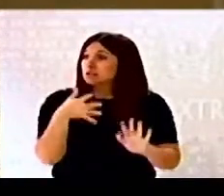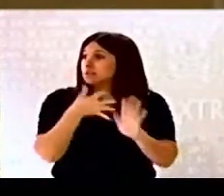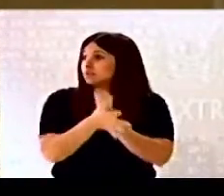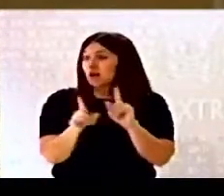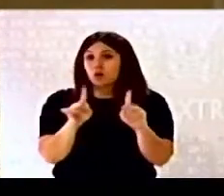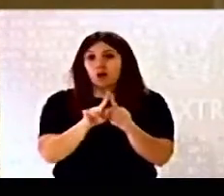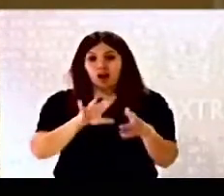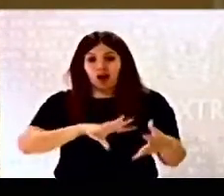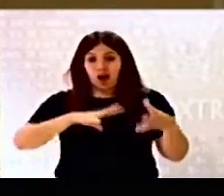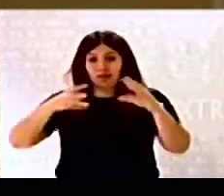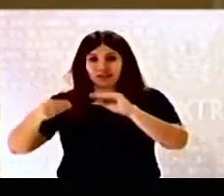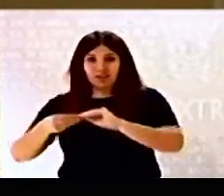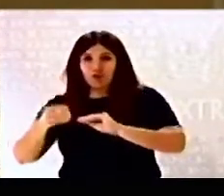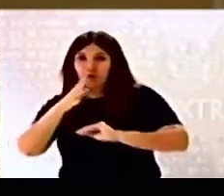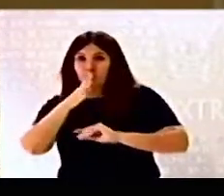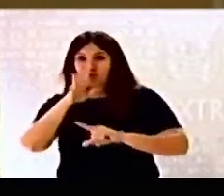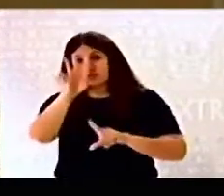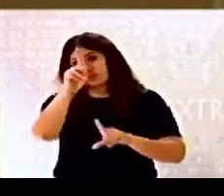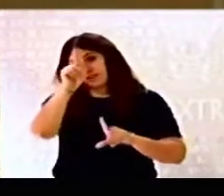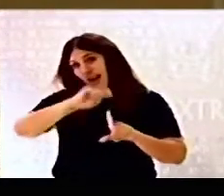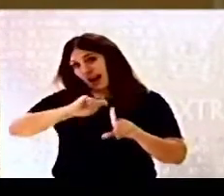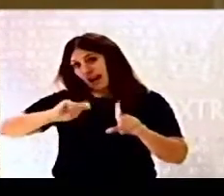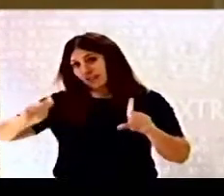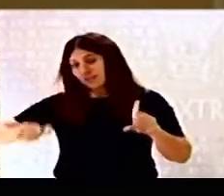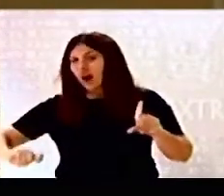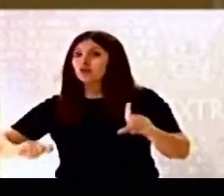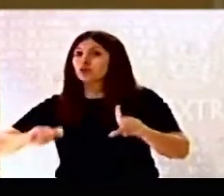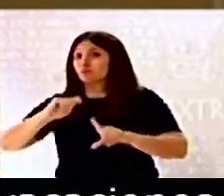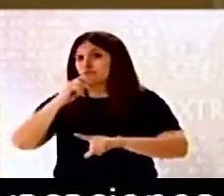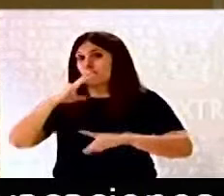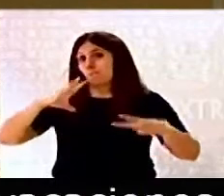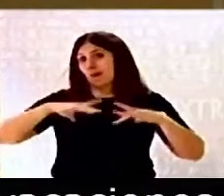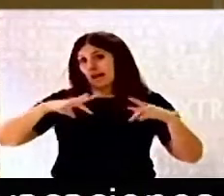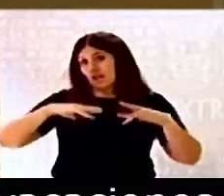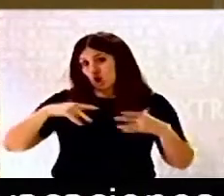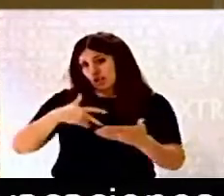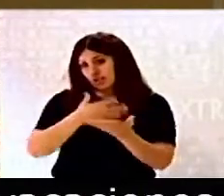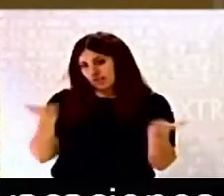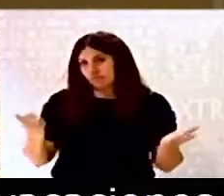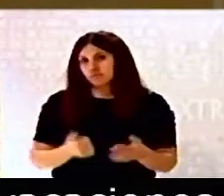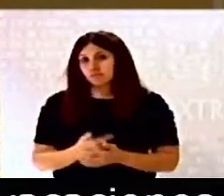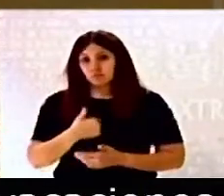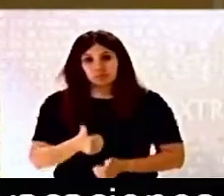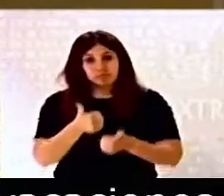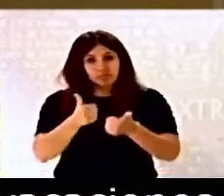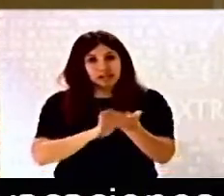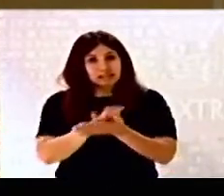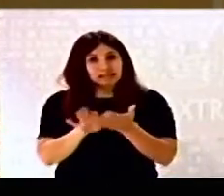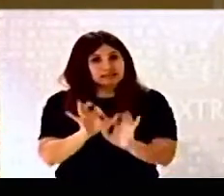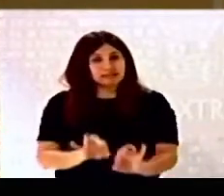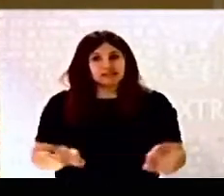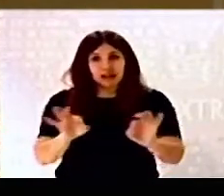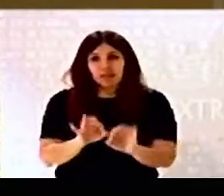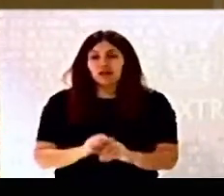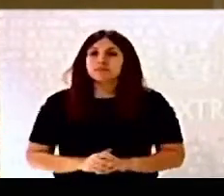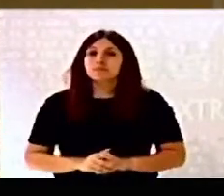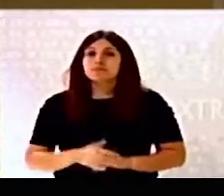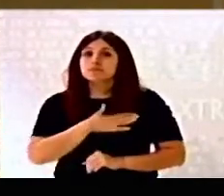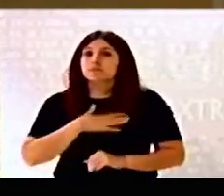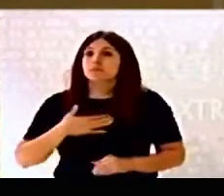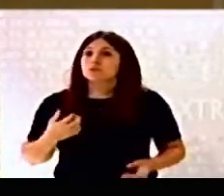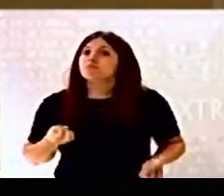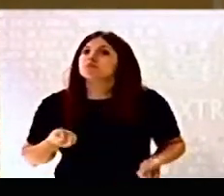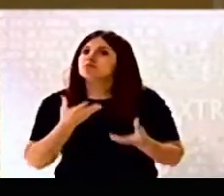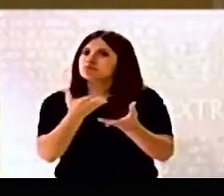al calendario de vacaciones que tiene la población general. Por mi parte, nada más, trasladarle el mensaje